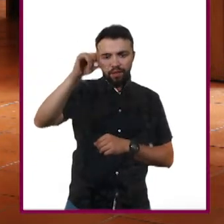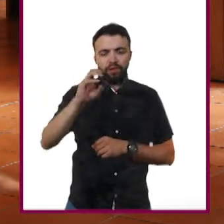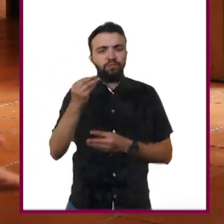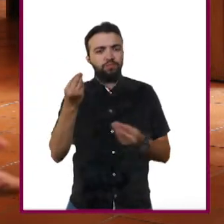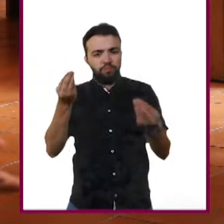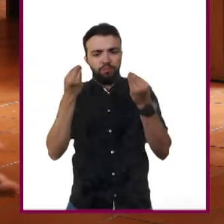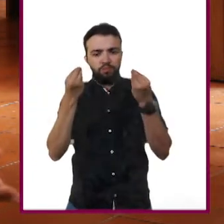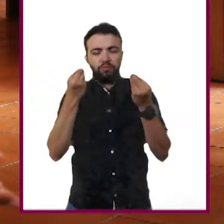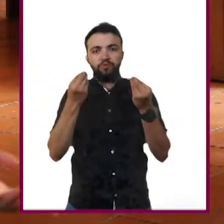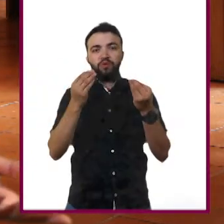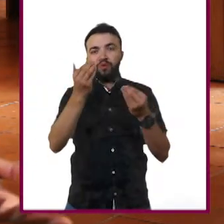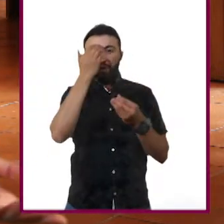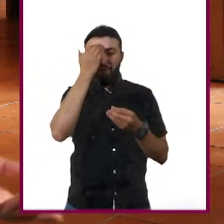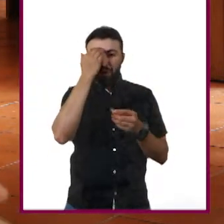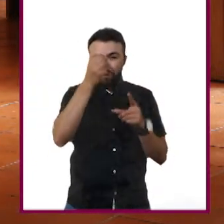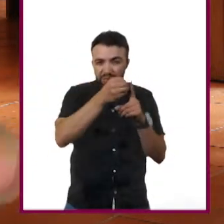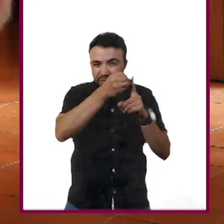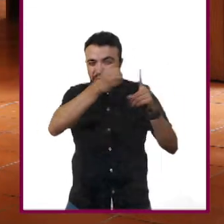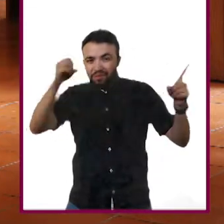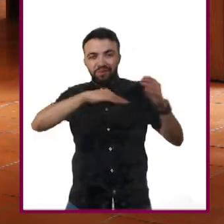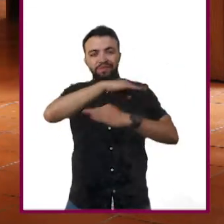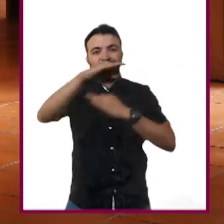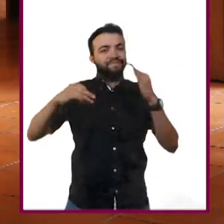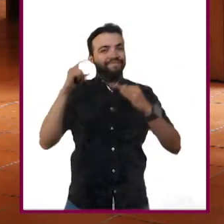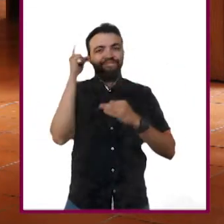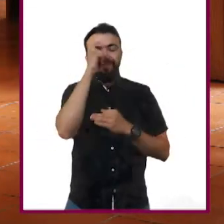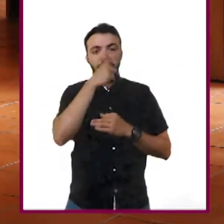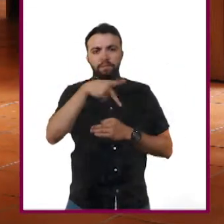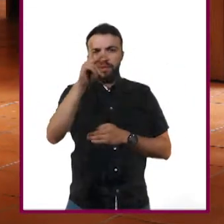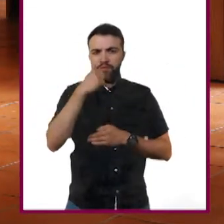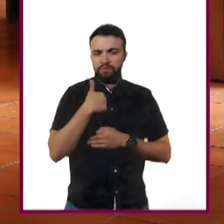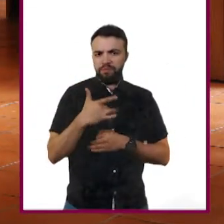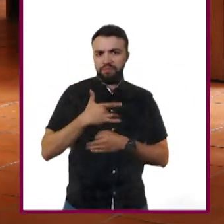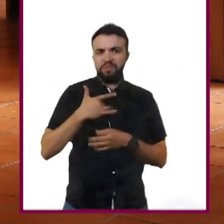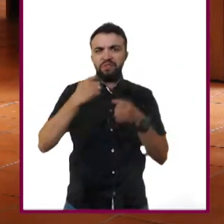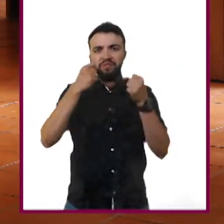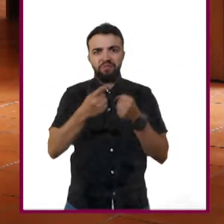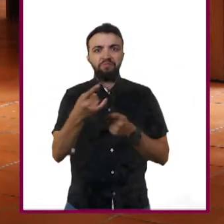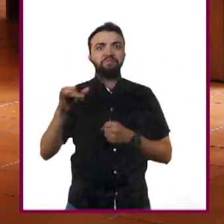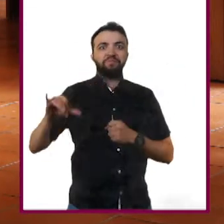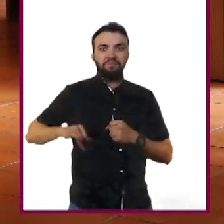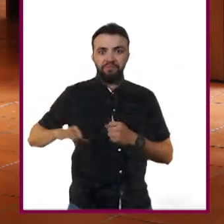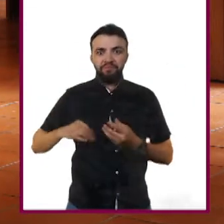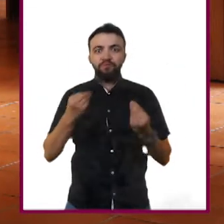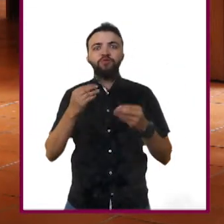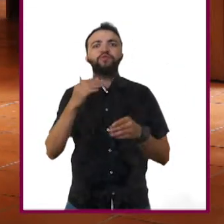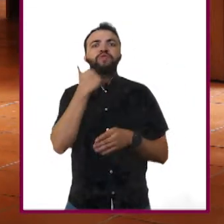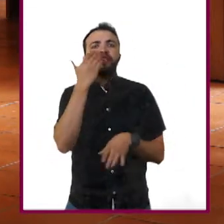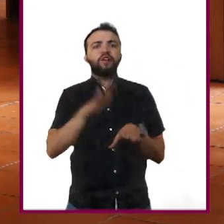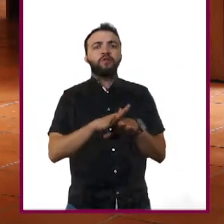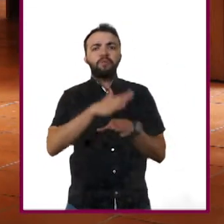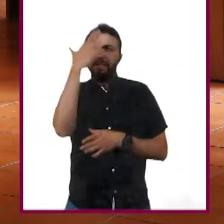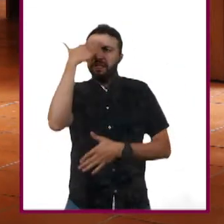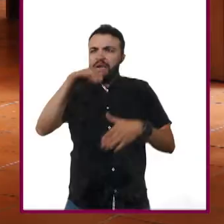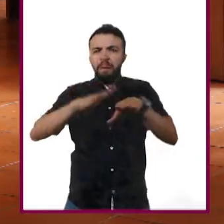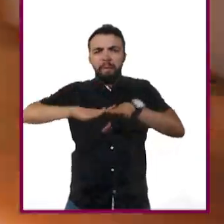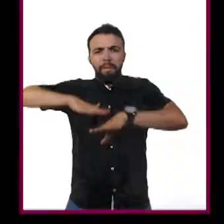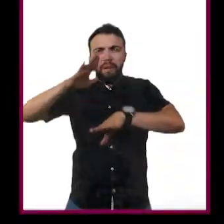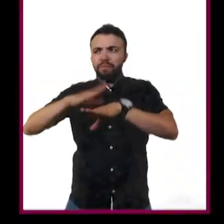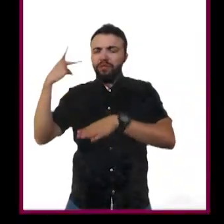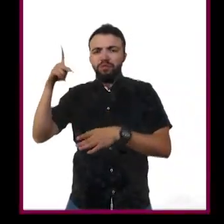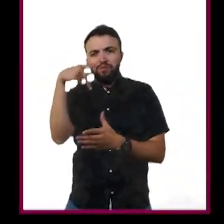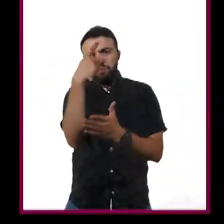no nos dará tiempo de conocer todo su trabajo, pero estoy segura de que les va a interesar tanto que después van a querer saber más acerca de todos sus